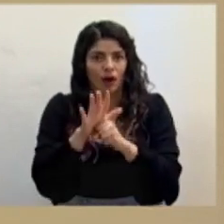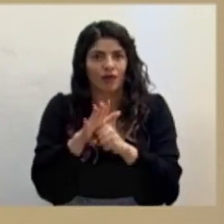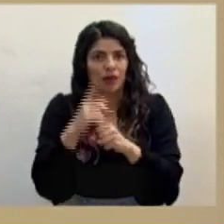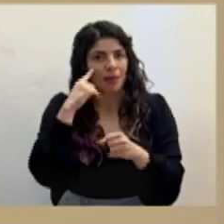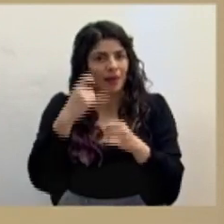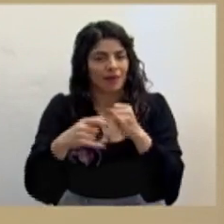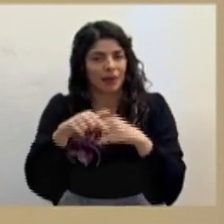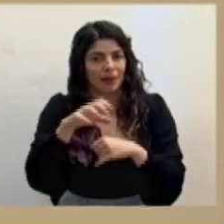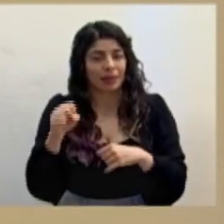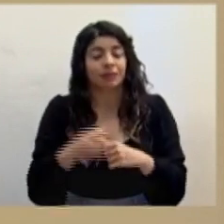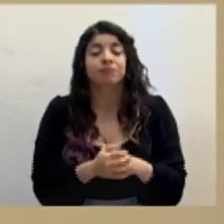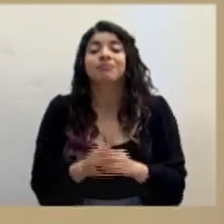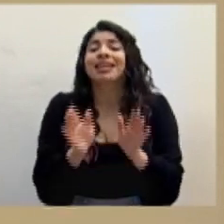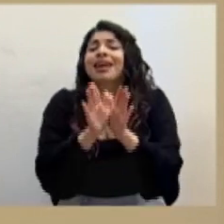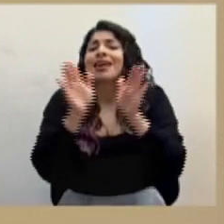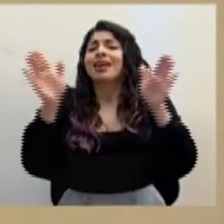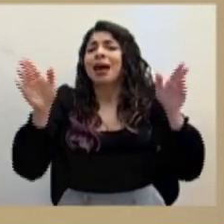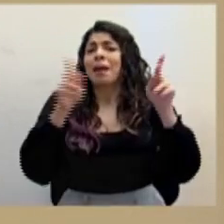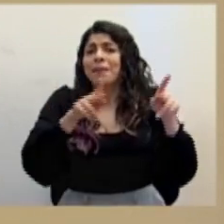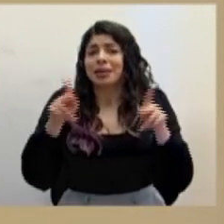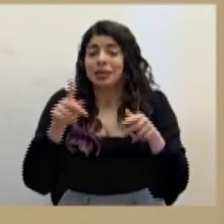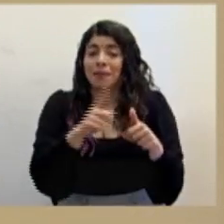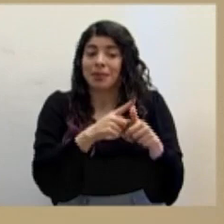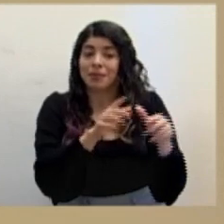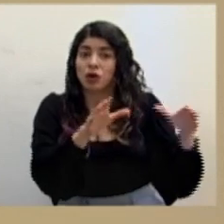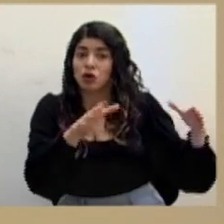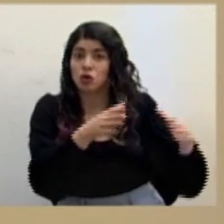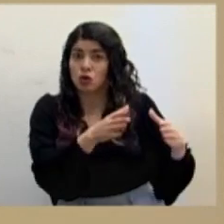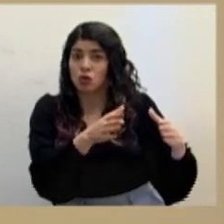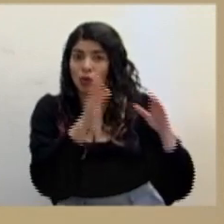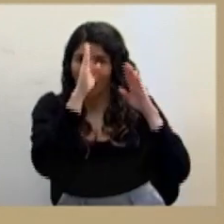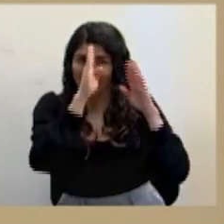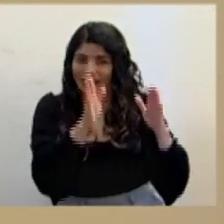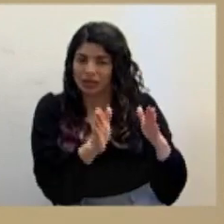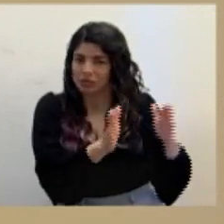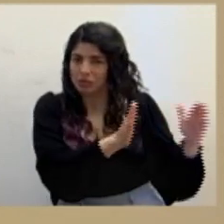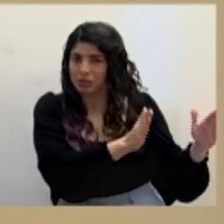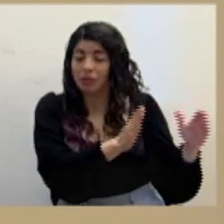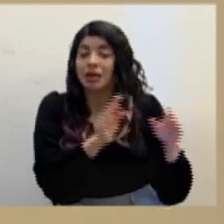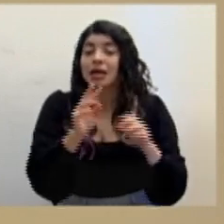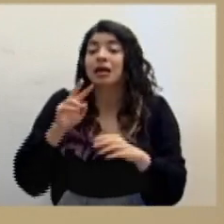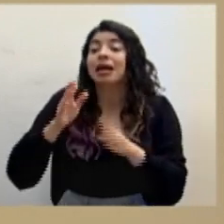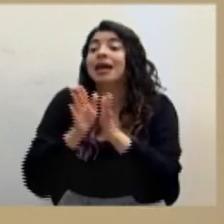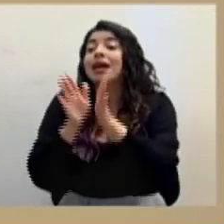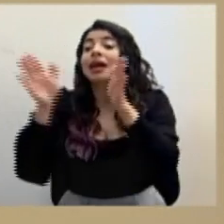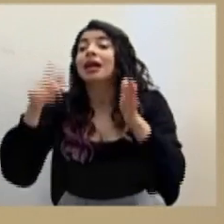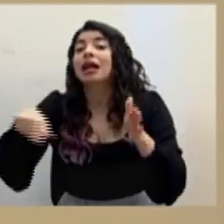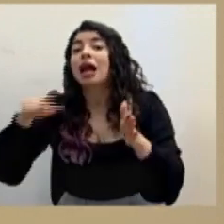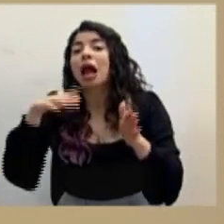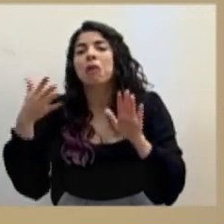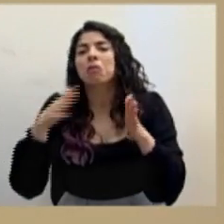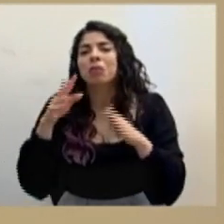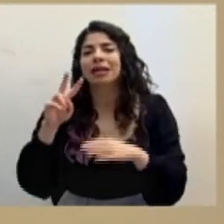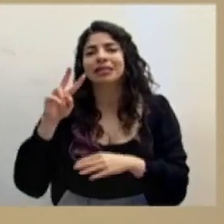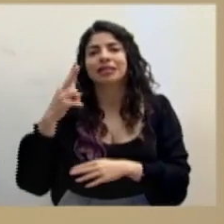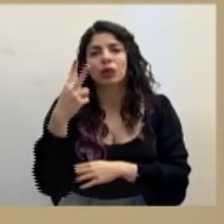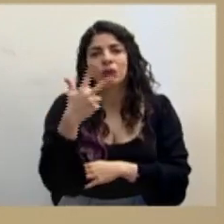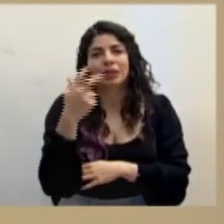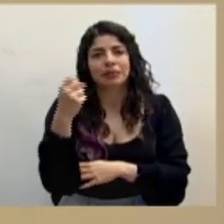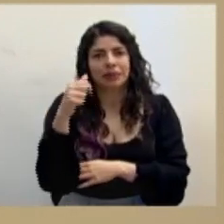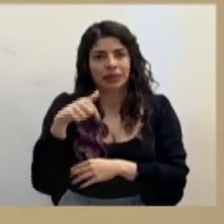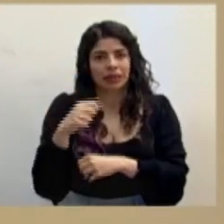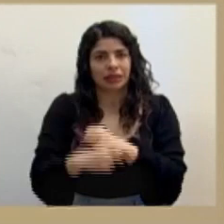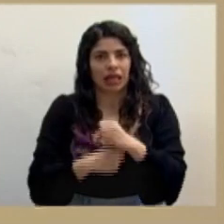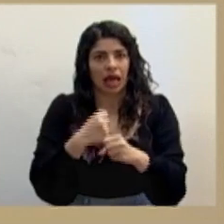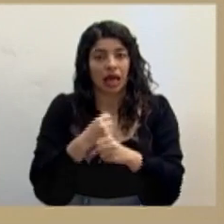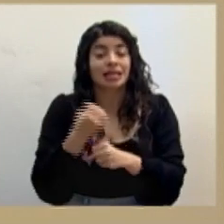la población general, aparte de este primer grupo de atención, será aproximadamente en el segundo trimestre del año.